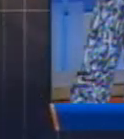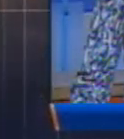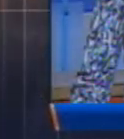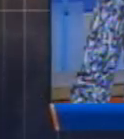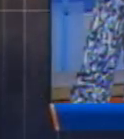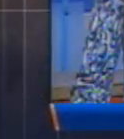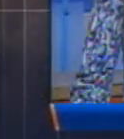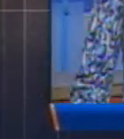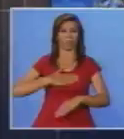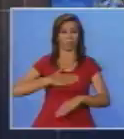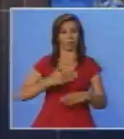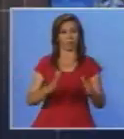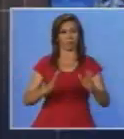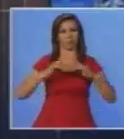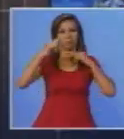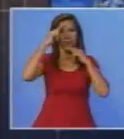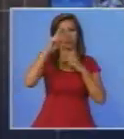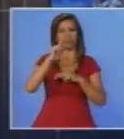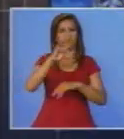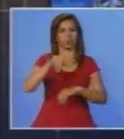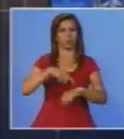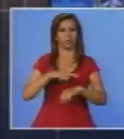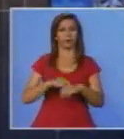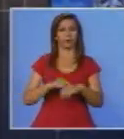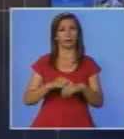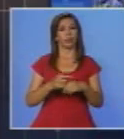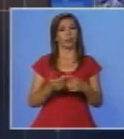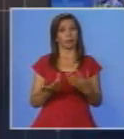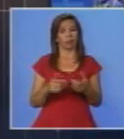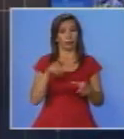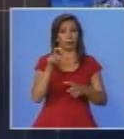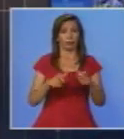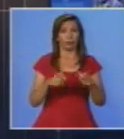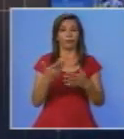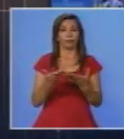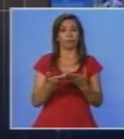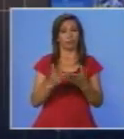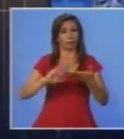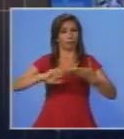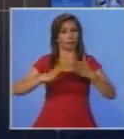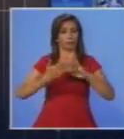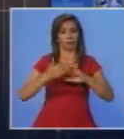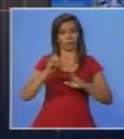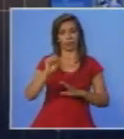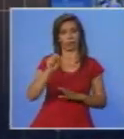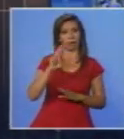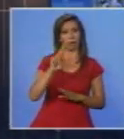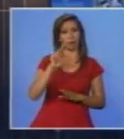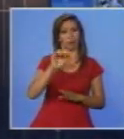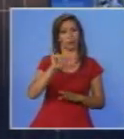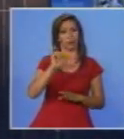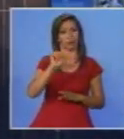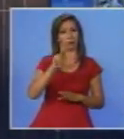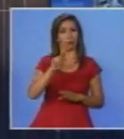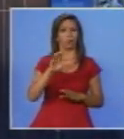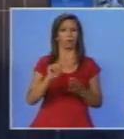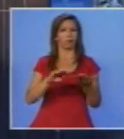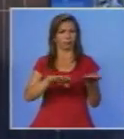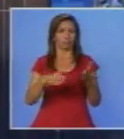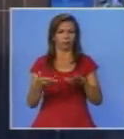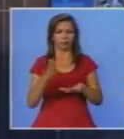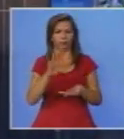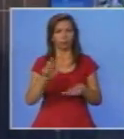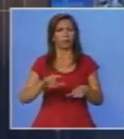Buenas tardes con todos, bienvenidos a 24 horas. Hay luto por la tragedia ocurrida en la comunidad de Sarayacu ayer. 5 personas perdieron la